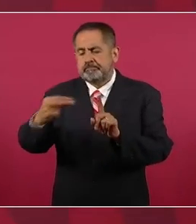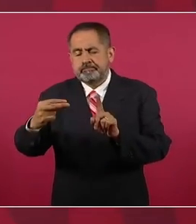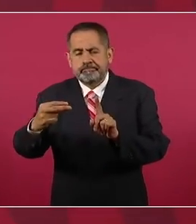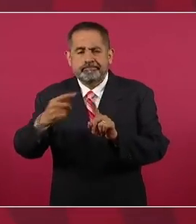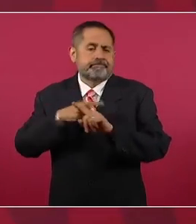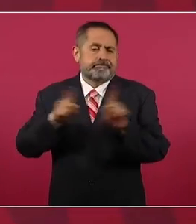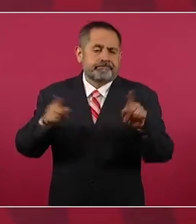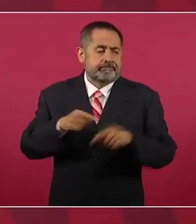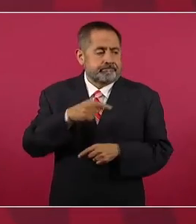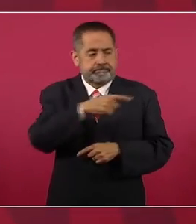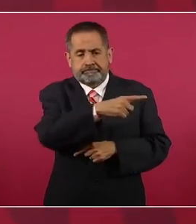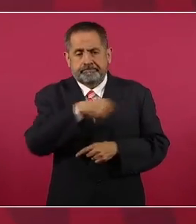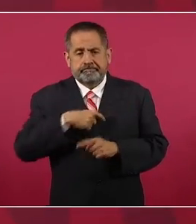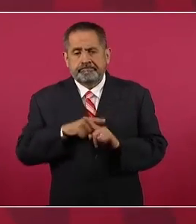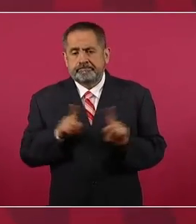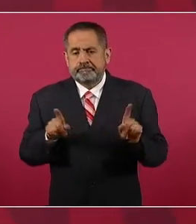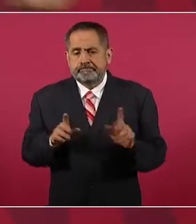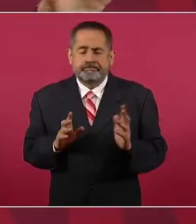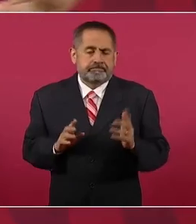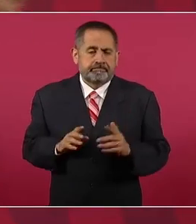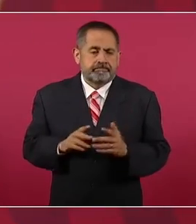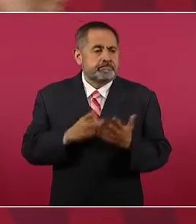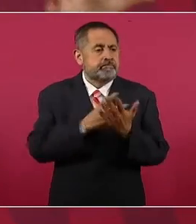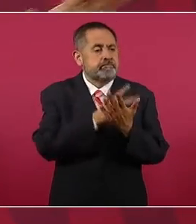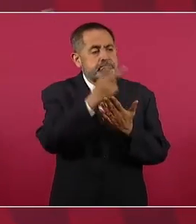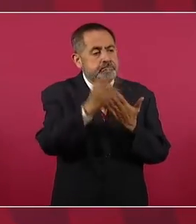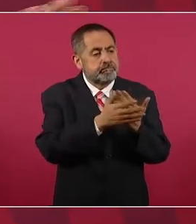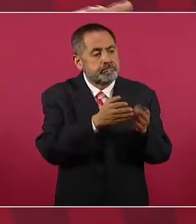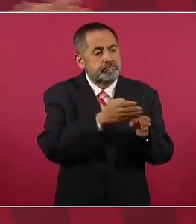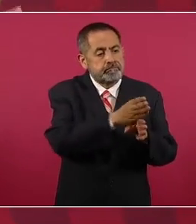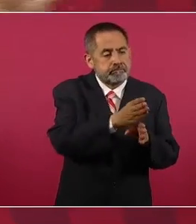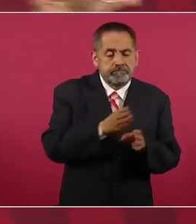distintos, son dos proyectos